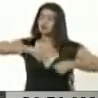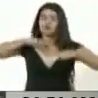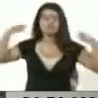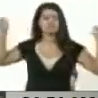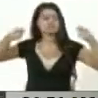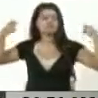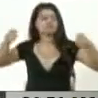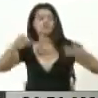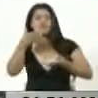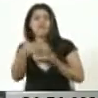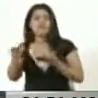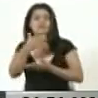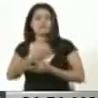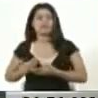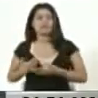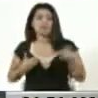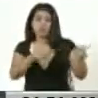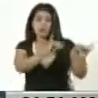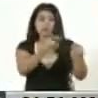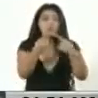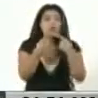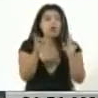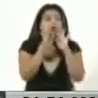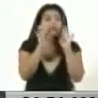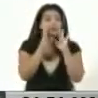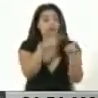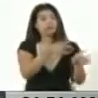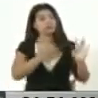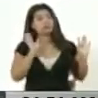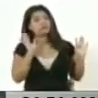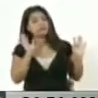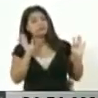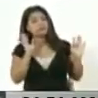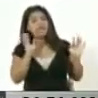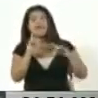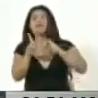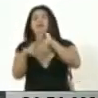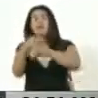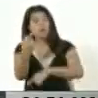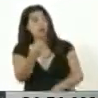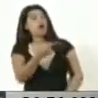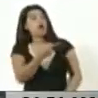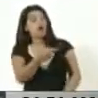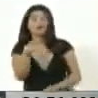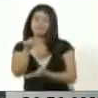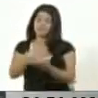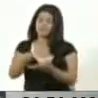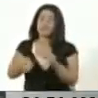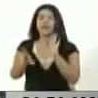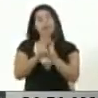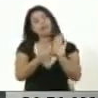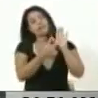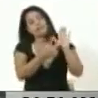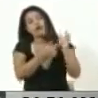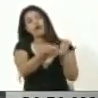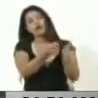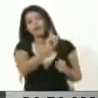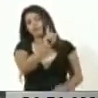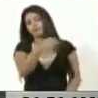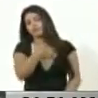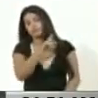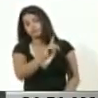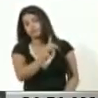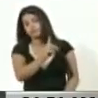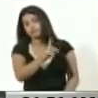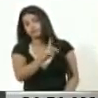siguiente. Y esa ley fue hecha al calor de esos hechos y se hizo aquí una ley de responsabilidad social en radio y televisión, pero